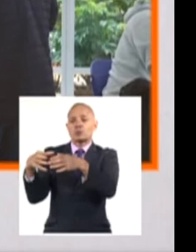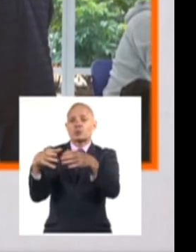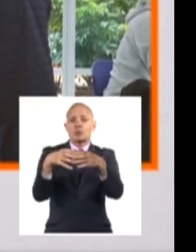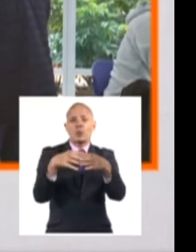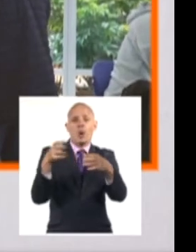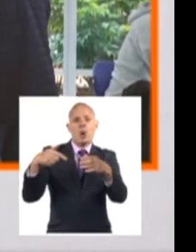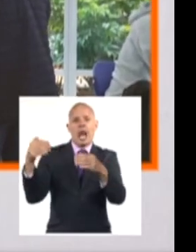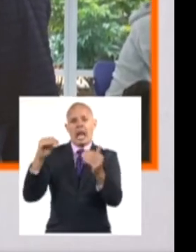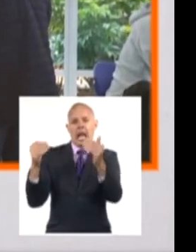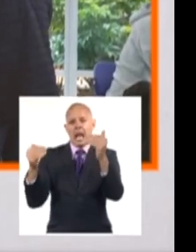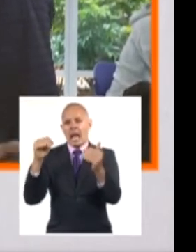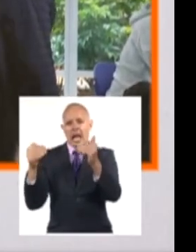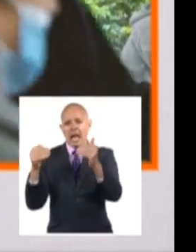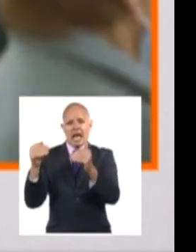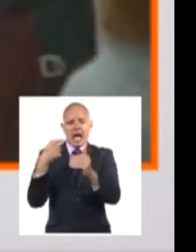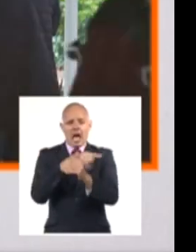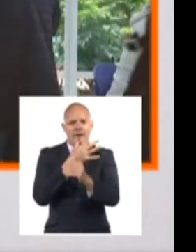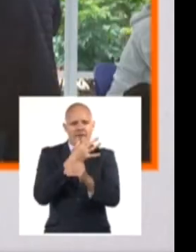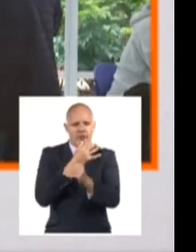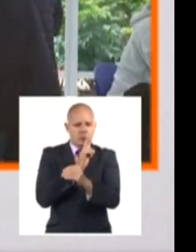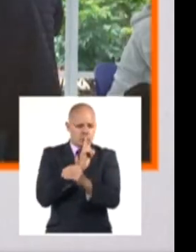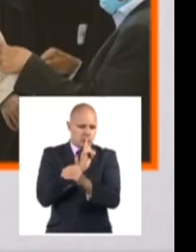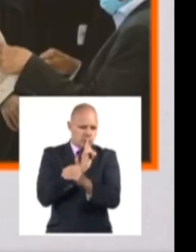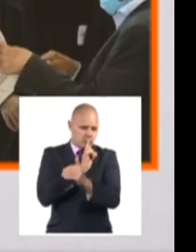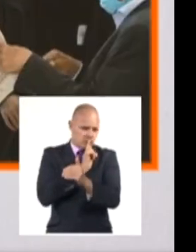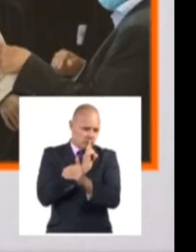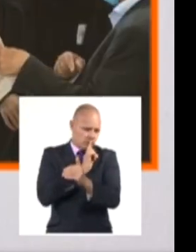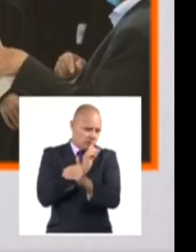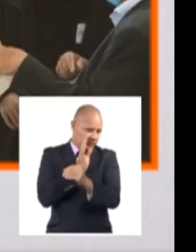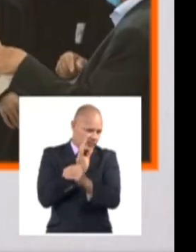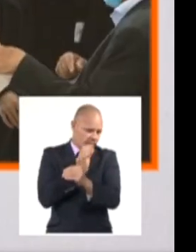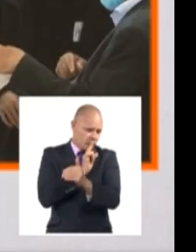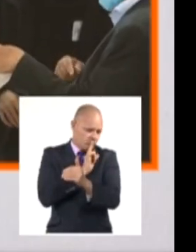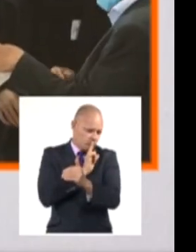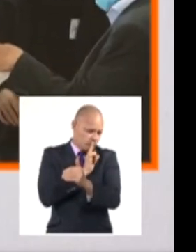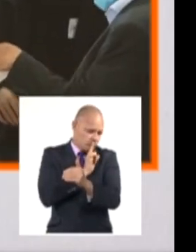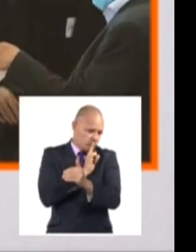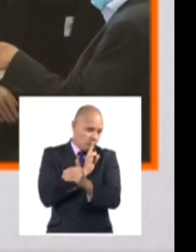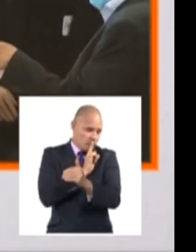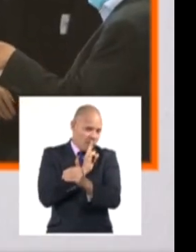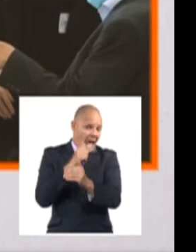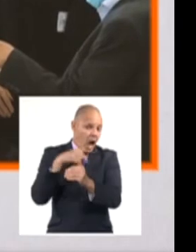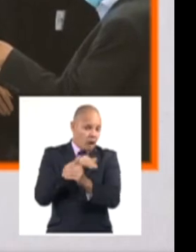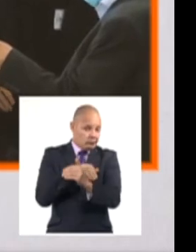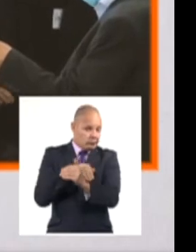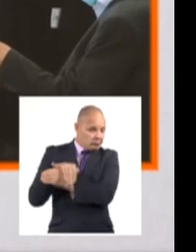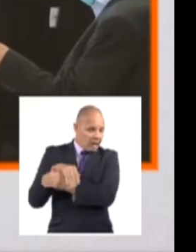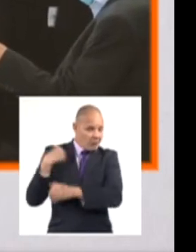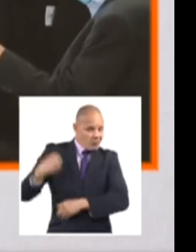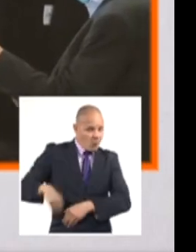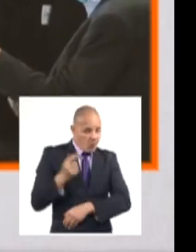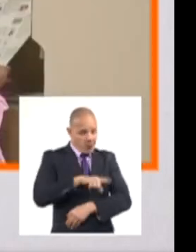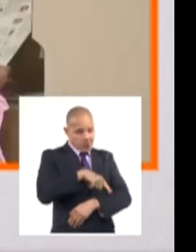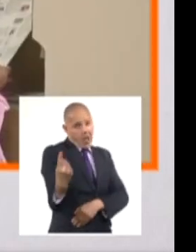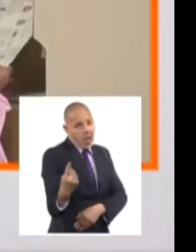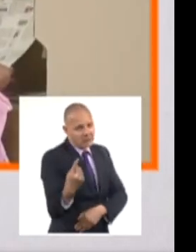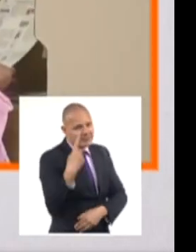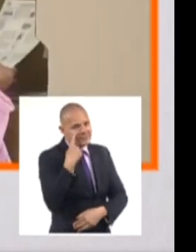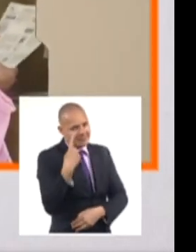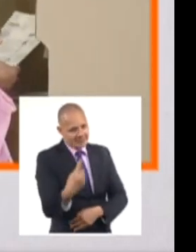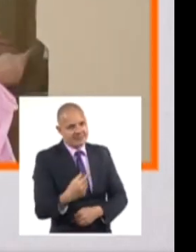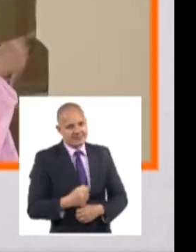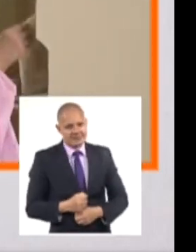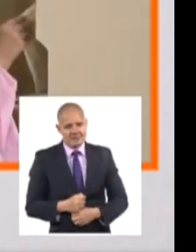el jefe de su campaña electoral ha dicho hoy en una entrevista del diario 'el tiempo' ha recalcado y es el